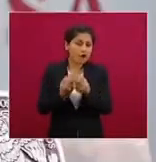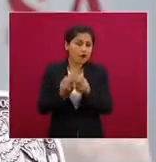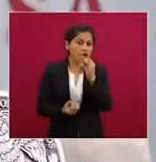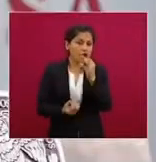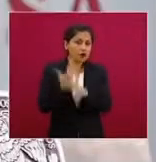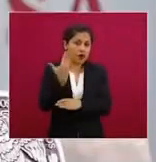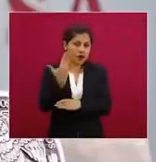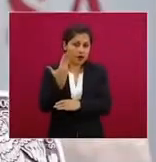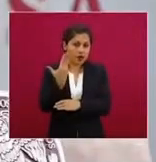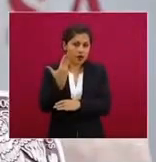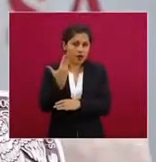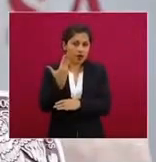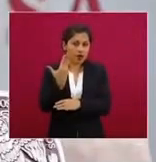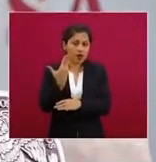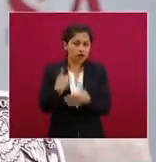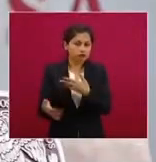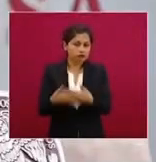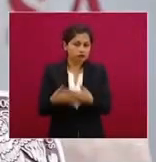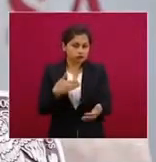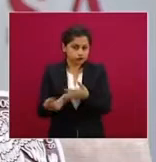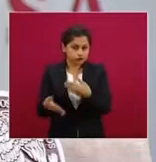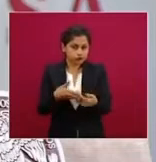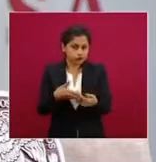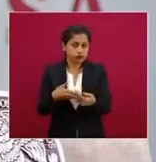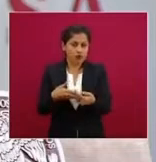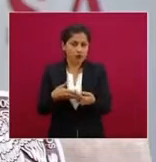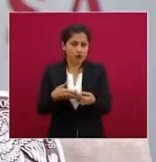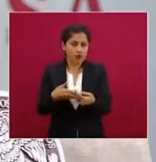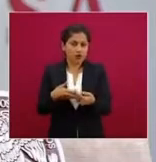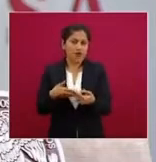alternativo o distinto al neoliberal,